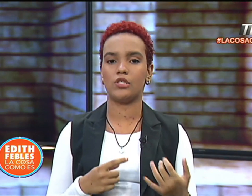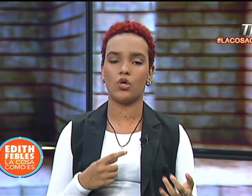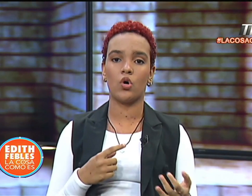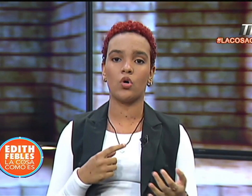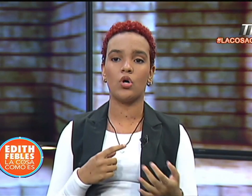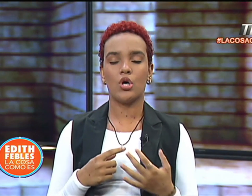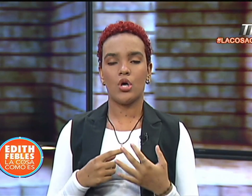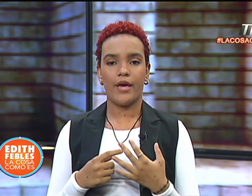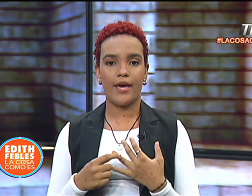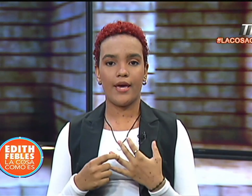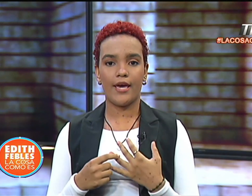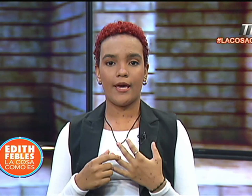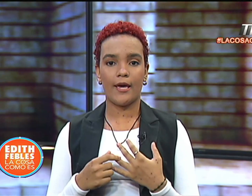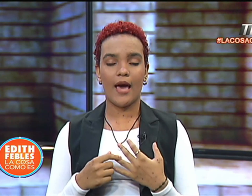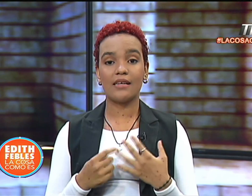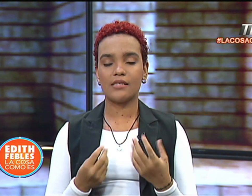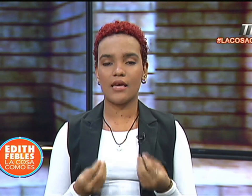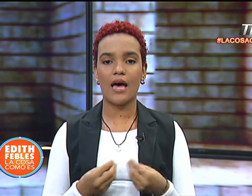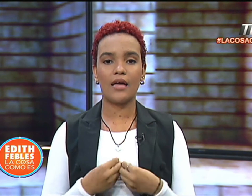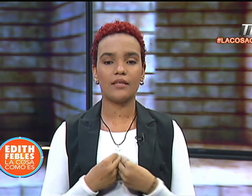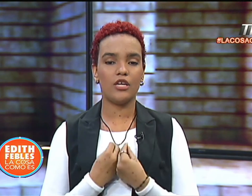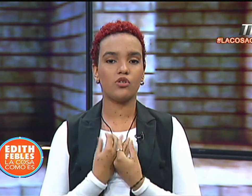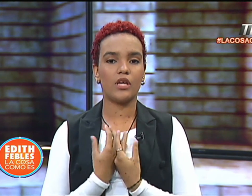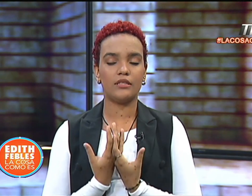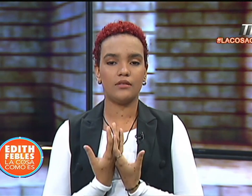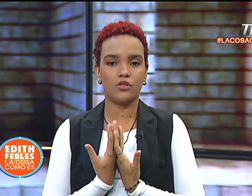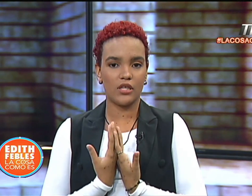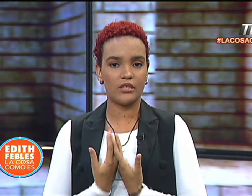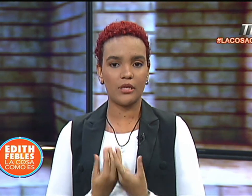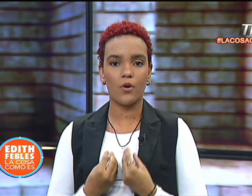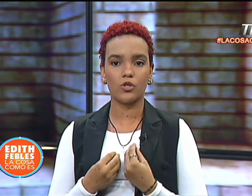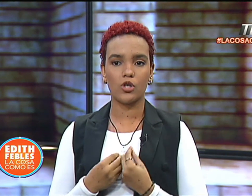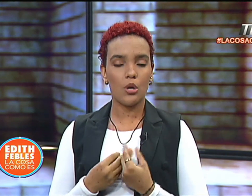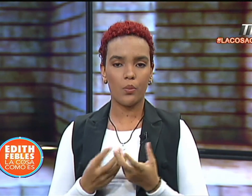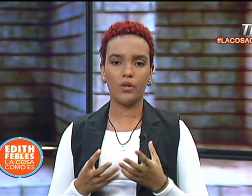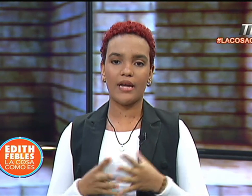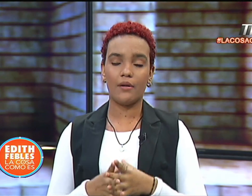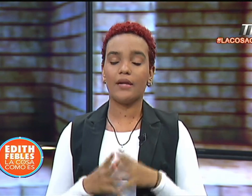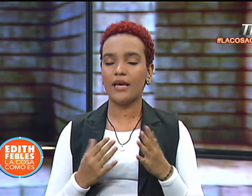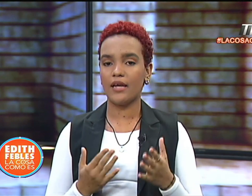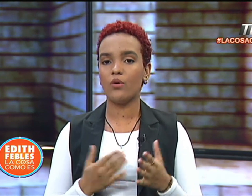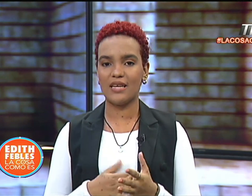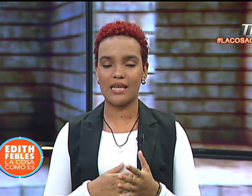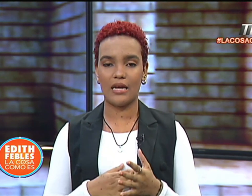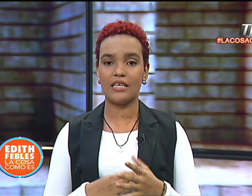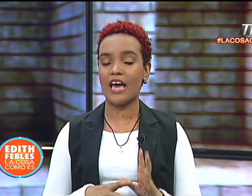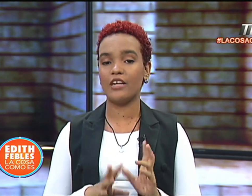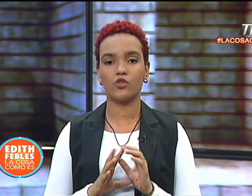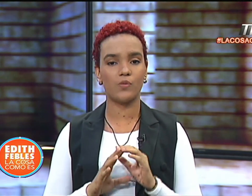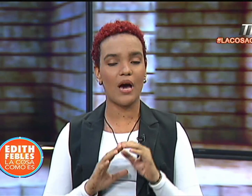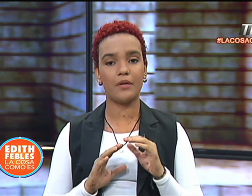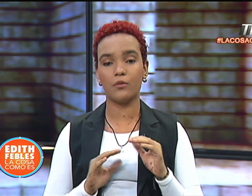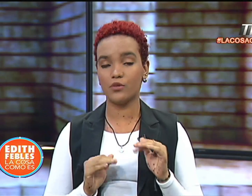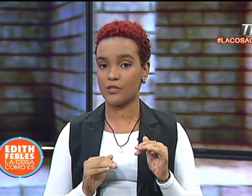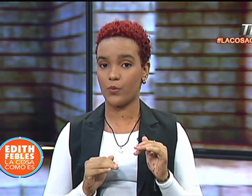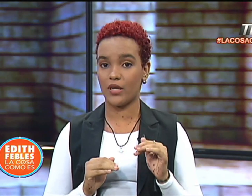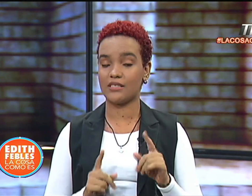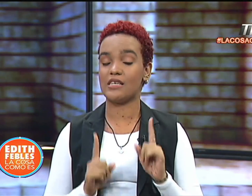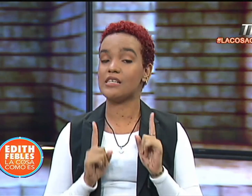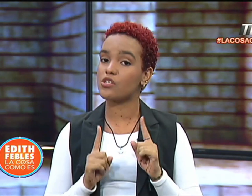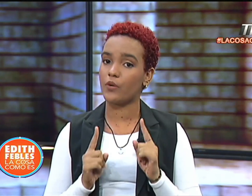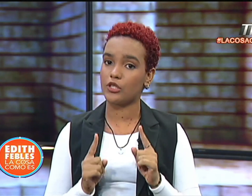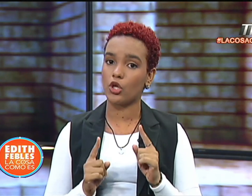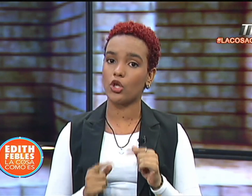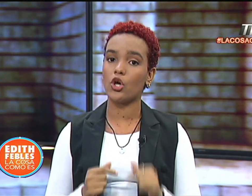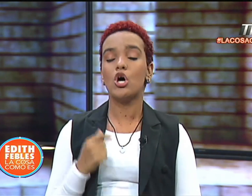depresión y ansiedad y no nos sentimos vulnerables leer en una salida y nos va a abrir muchas puertas